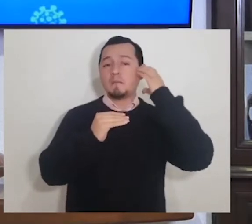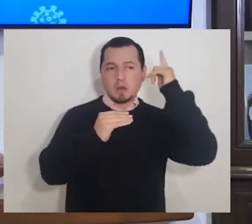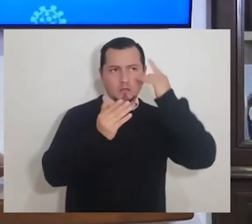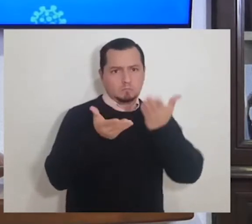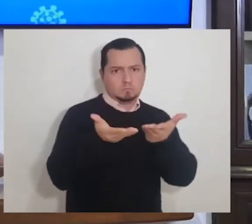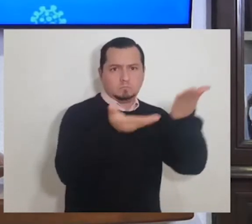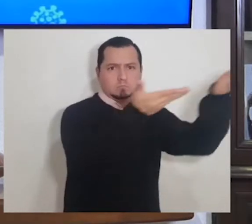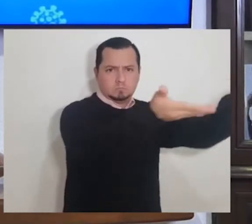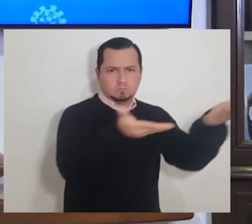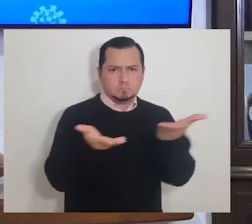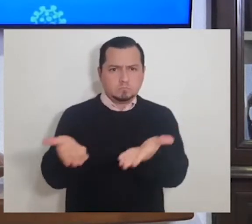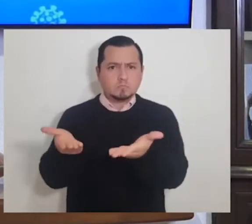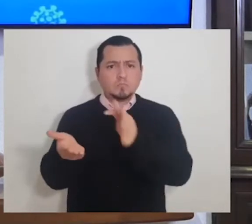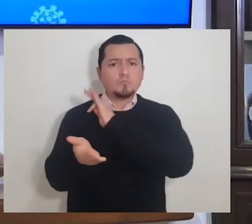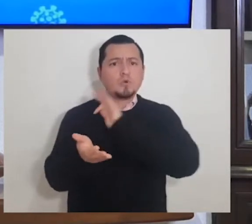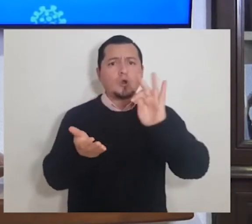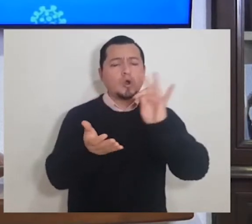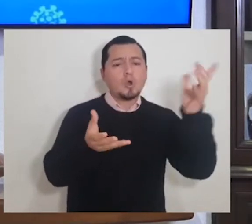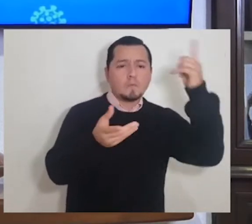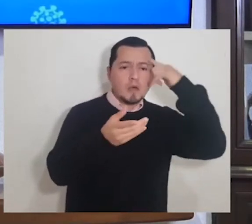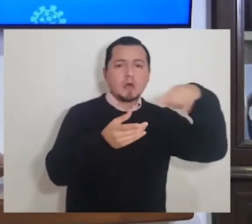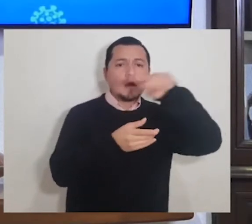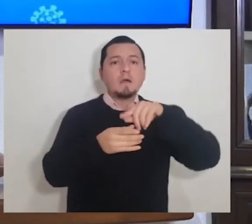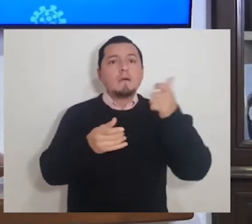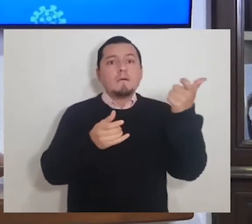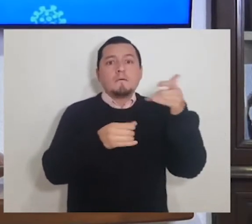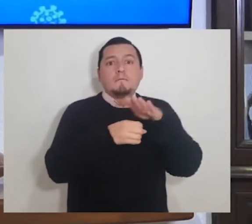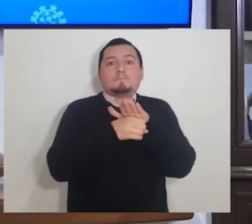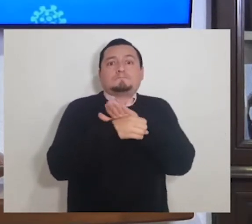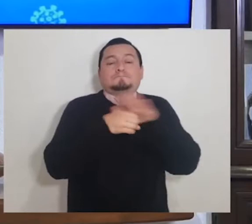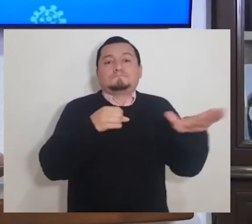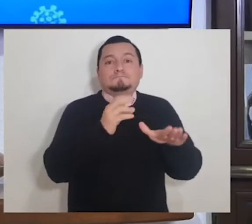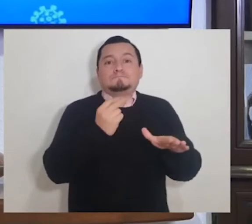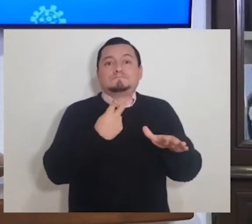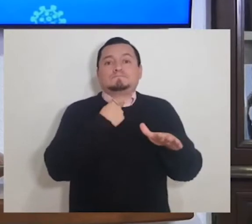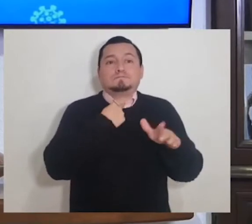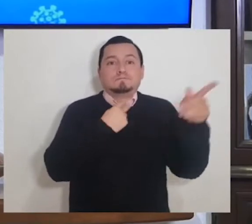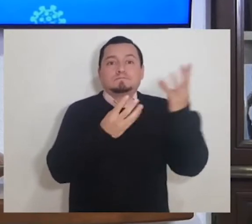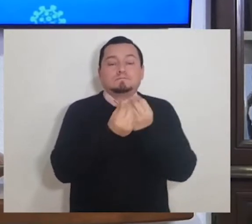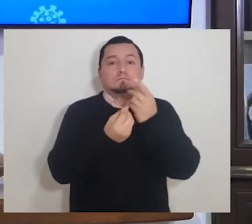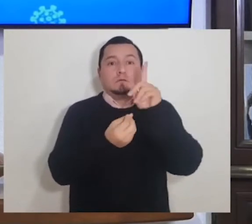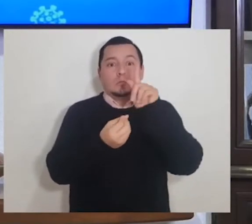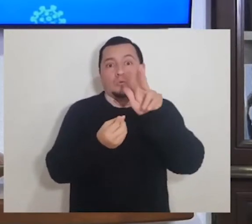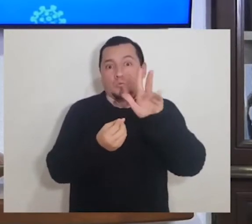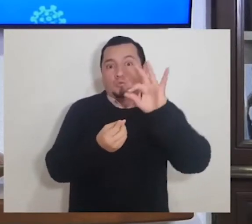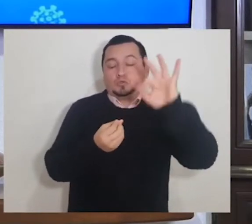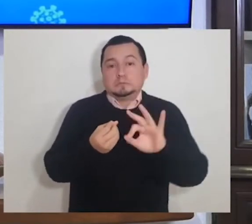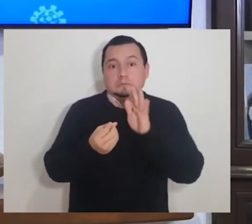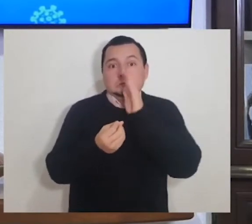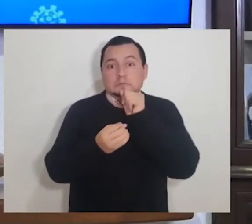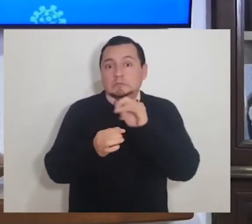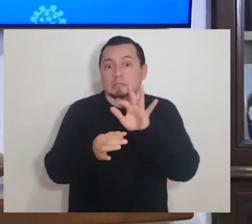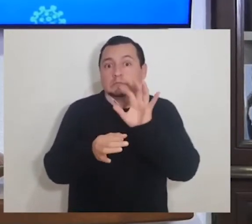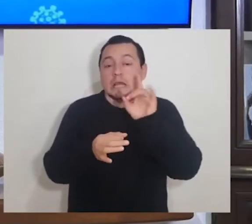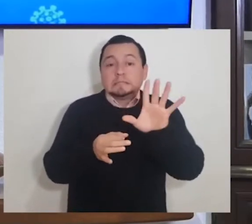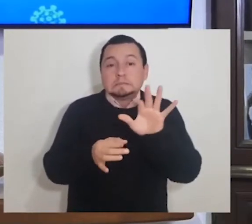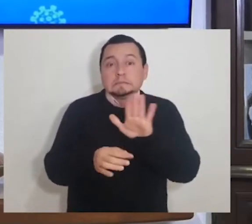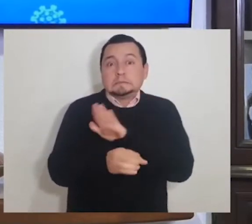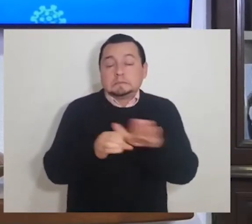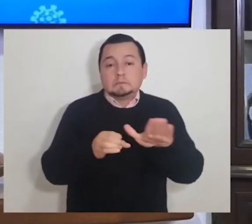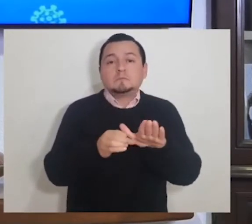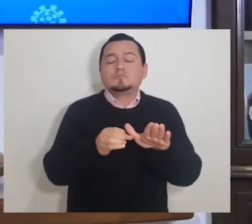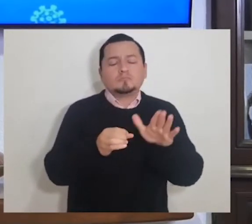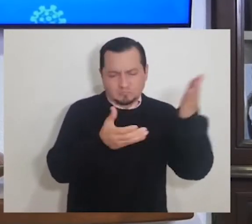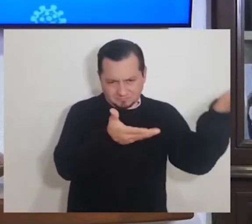disponibles que nos van a permitir despresurizar la circunstancia que hoy está viviendo el Seguro Social. Aunque tenemos